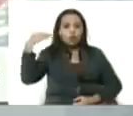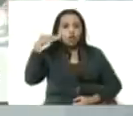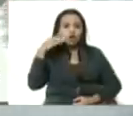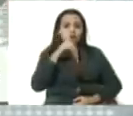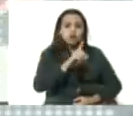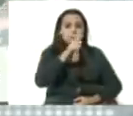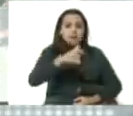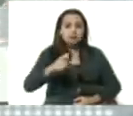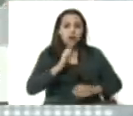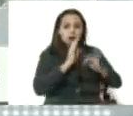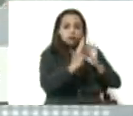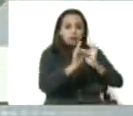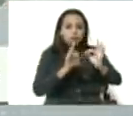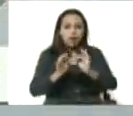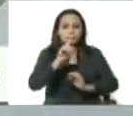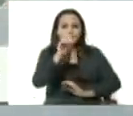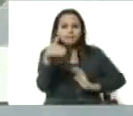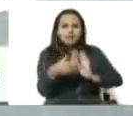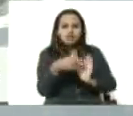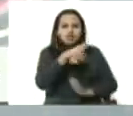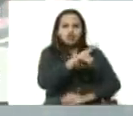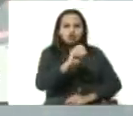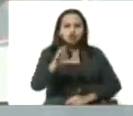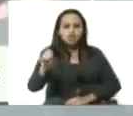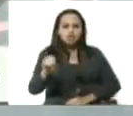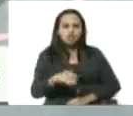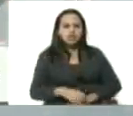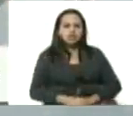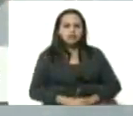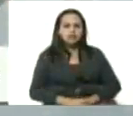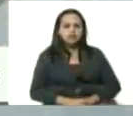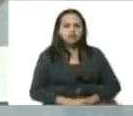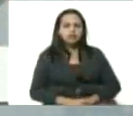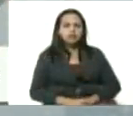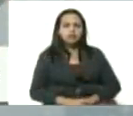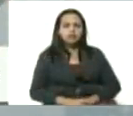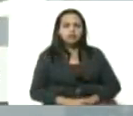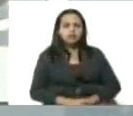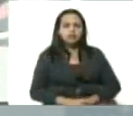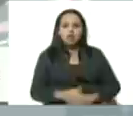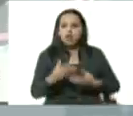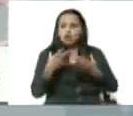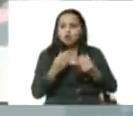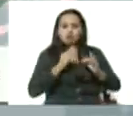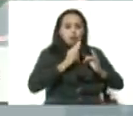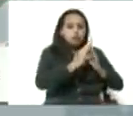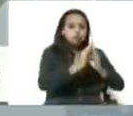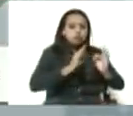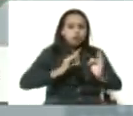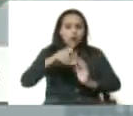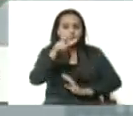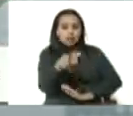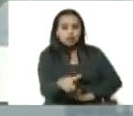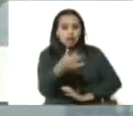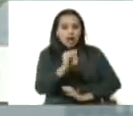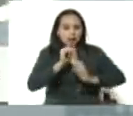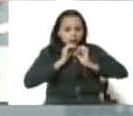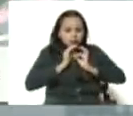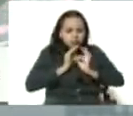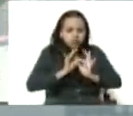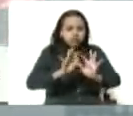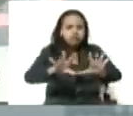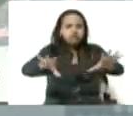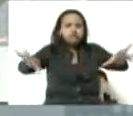a 1.200 personas. Un super contagiante, lo que se llama. Una persona que infecta a muchas